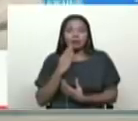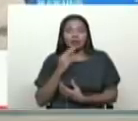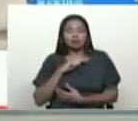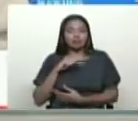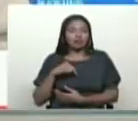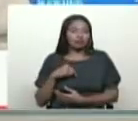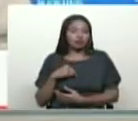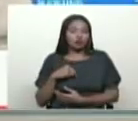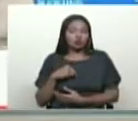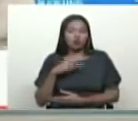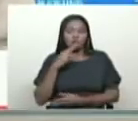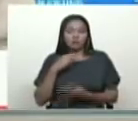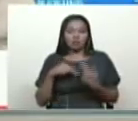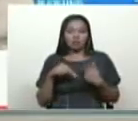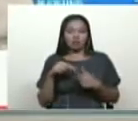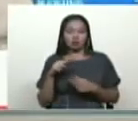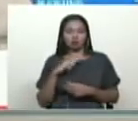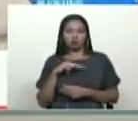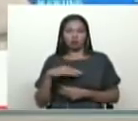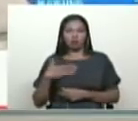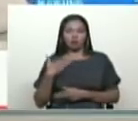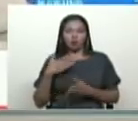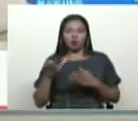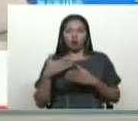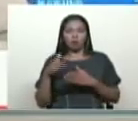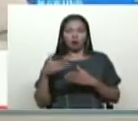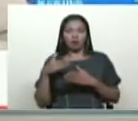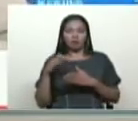nosotros podemos compartir